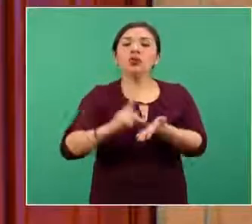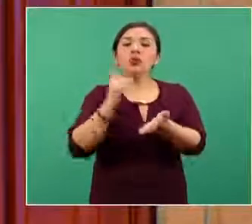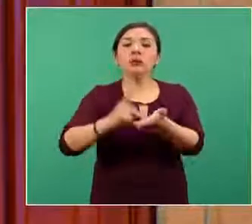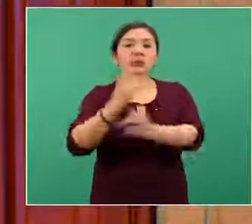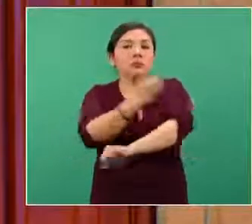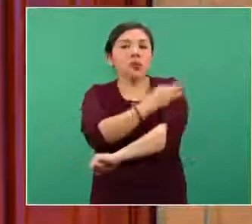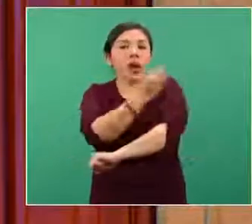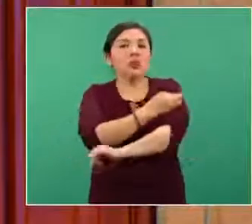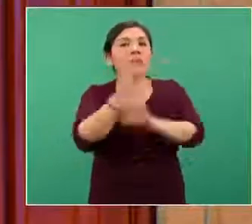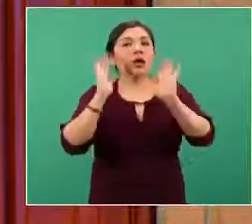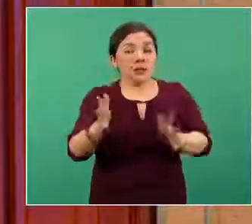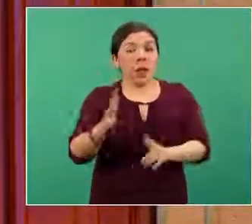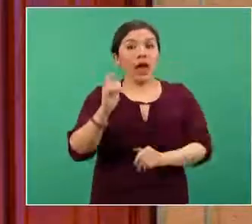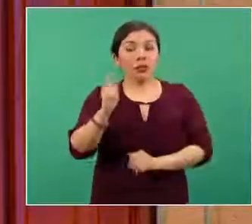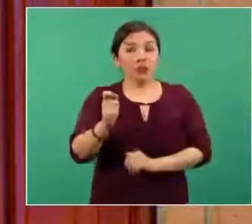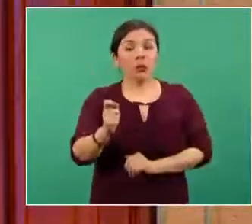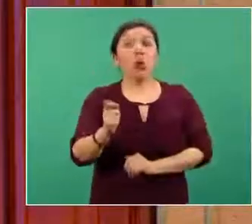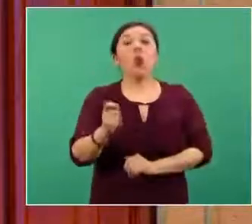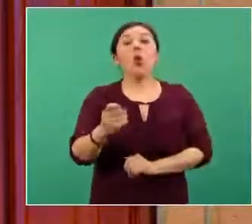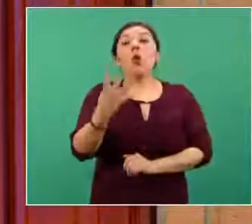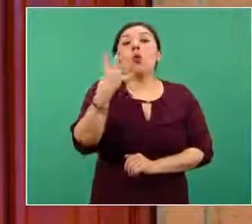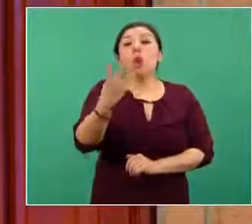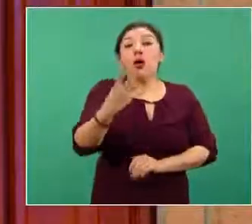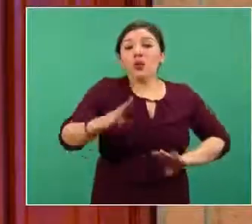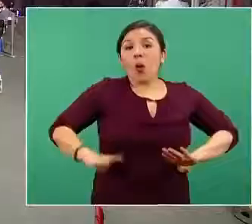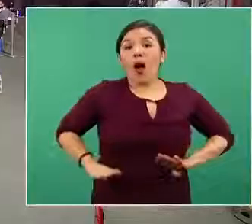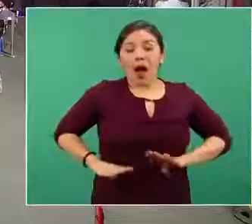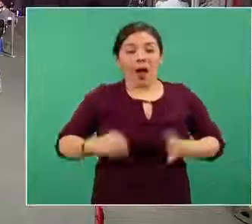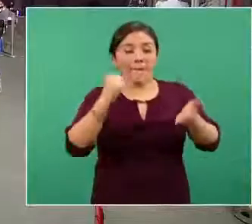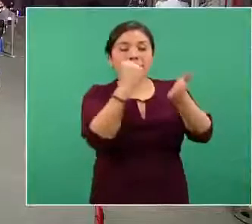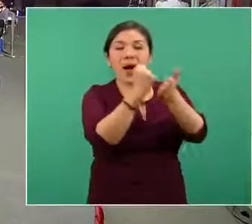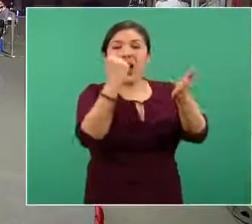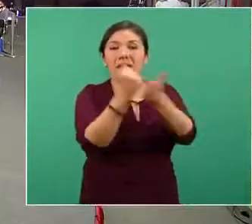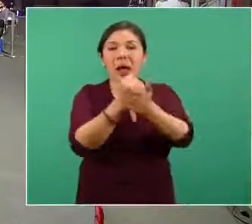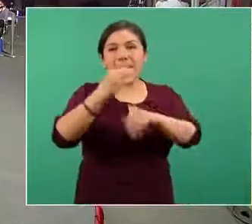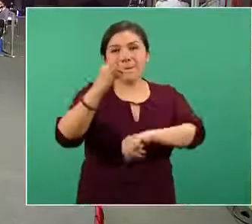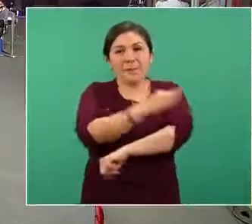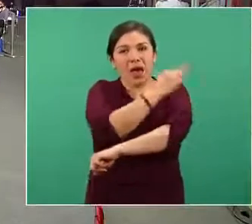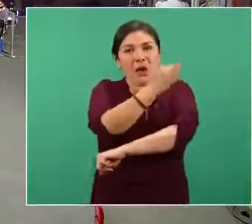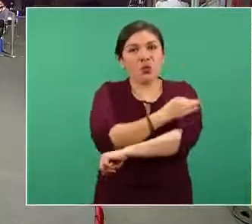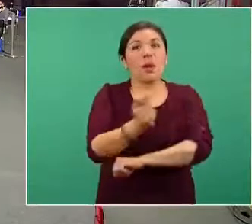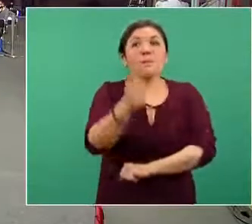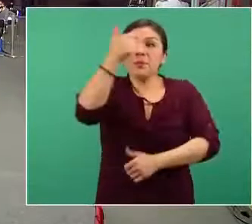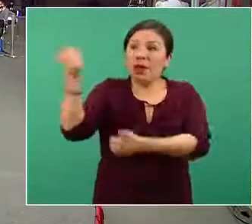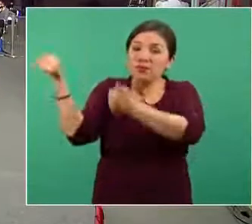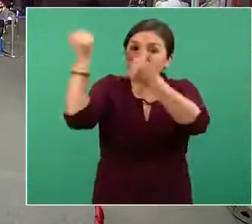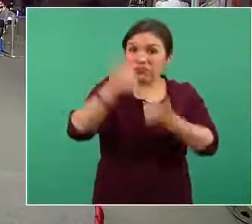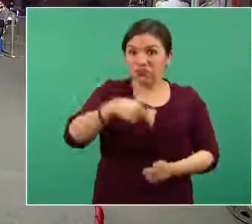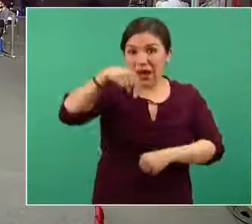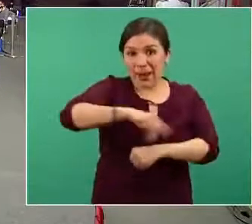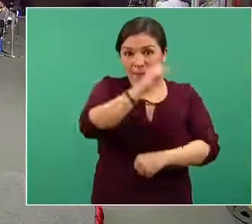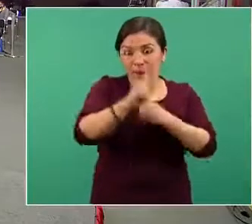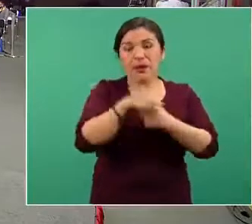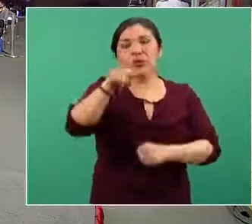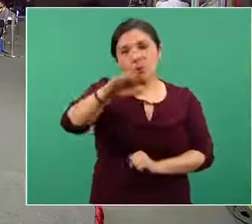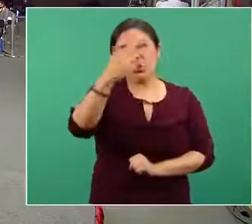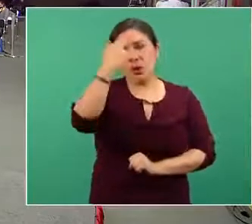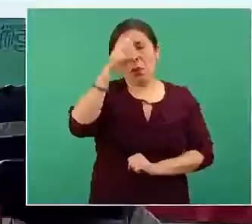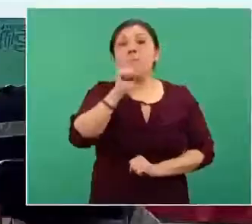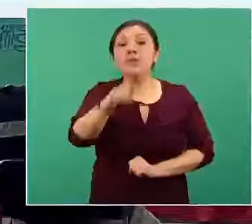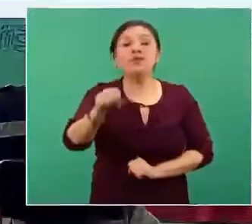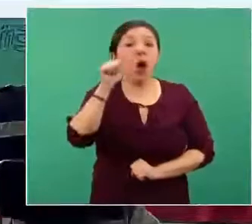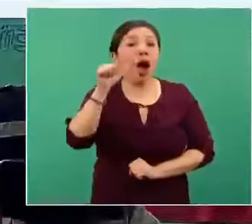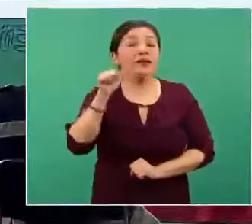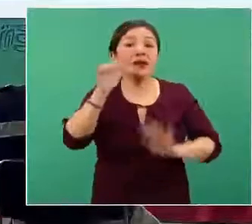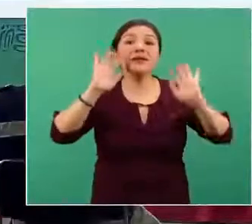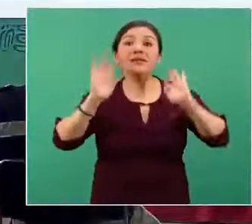dosis de las 4 primeros tipos de vacuna que se han estado aplicando en el país, recordando que justo el día de ayer